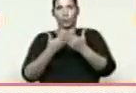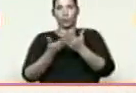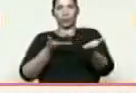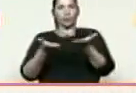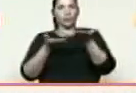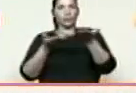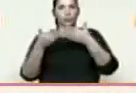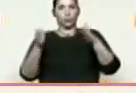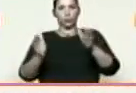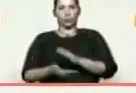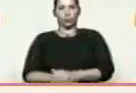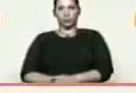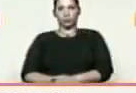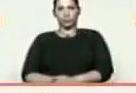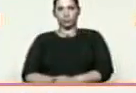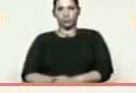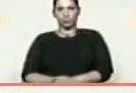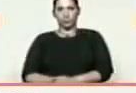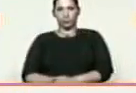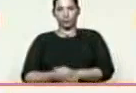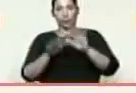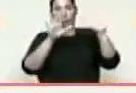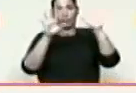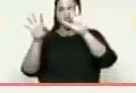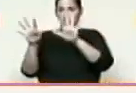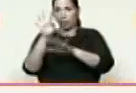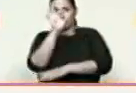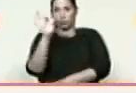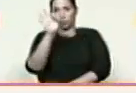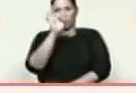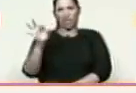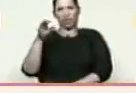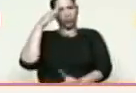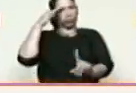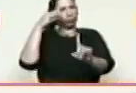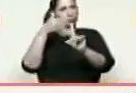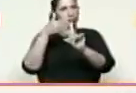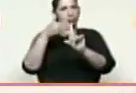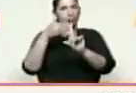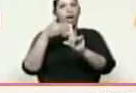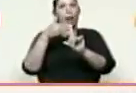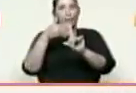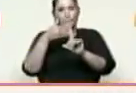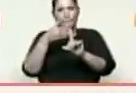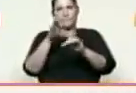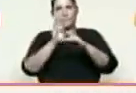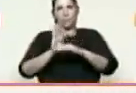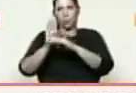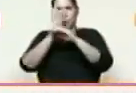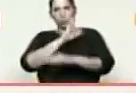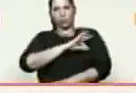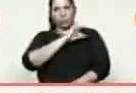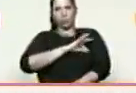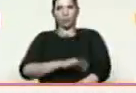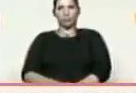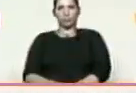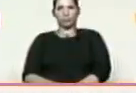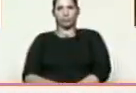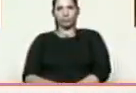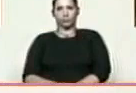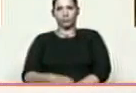públicos. Un 19% están dirigidas a la protección social. Y hay